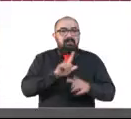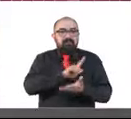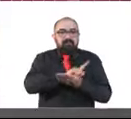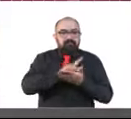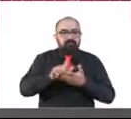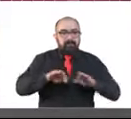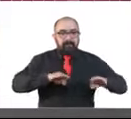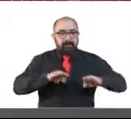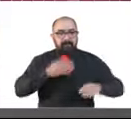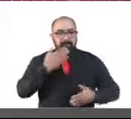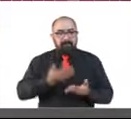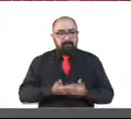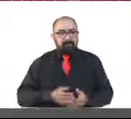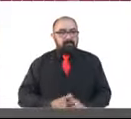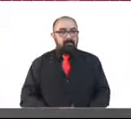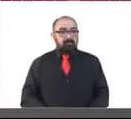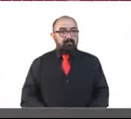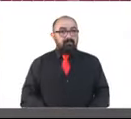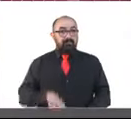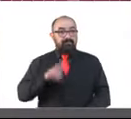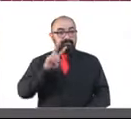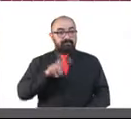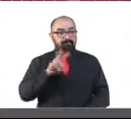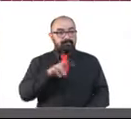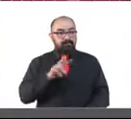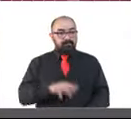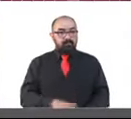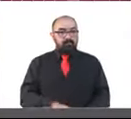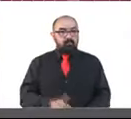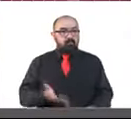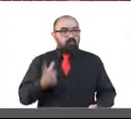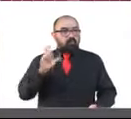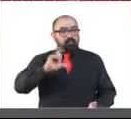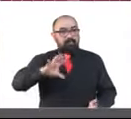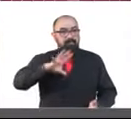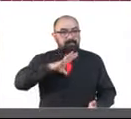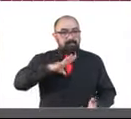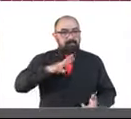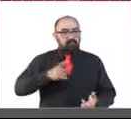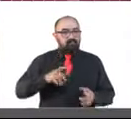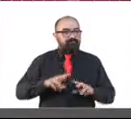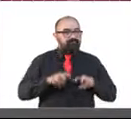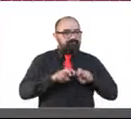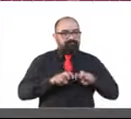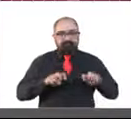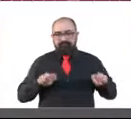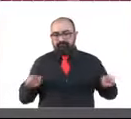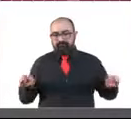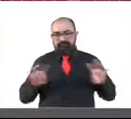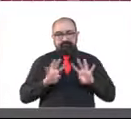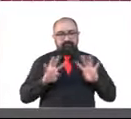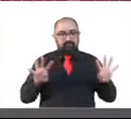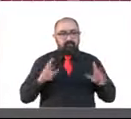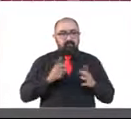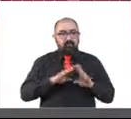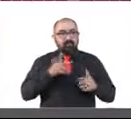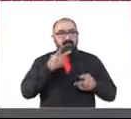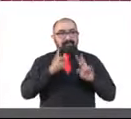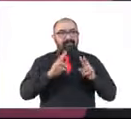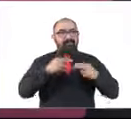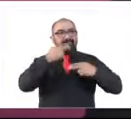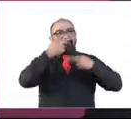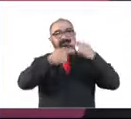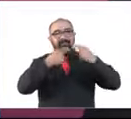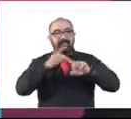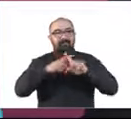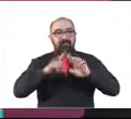me... Normalmente cuando hay una mesa que tiene que ver con medio ambiente, a veces sale uno deprimido porque parece que todo es